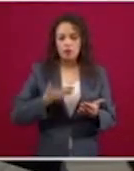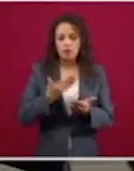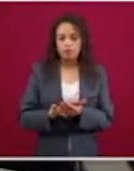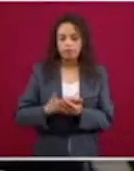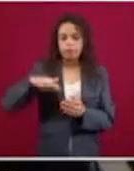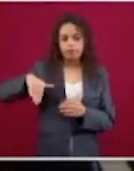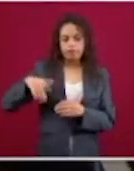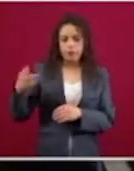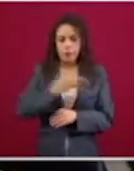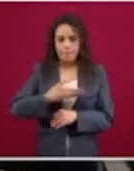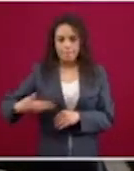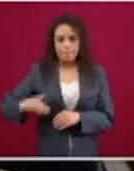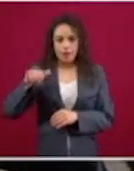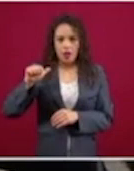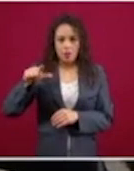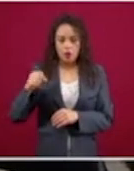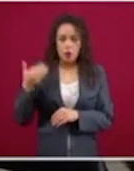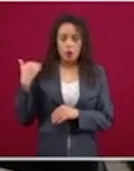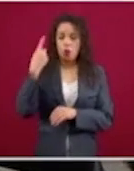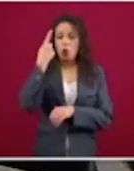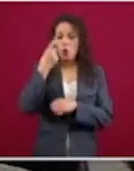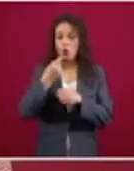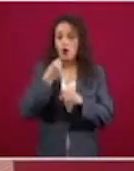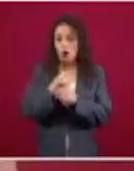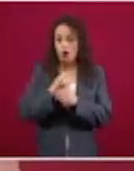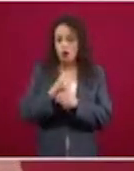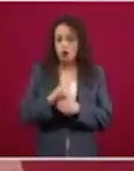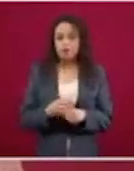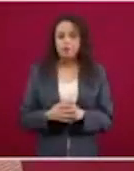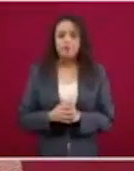presidente el año pasado, a principios del año pasado.